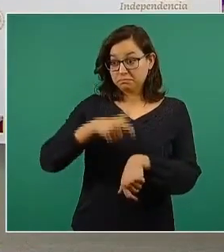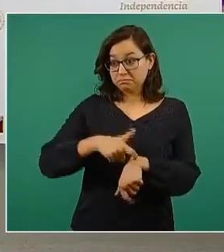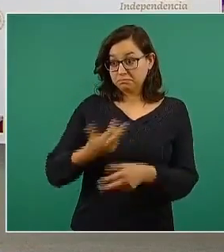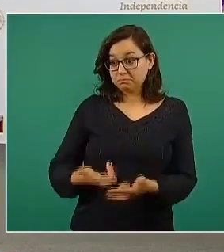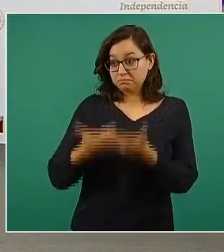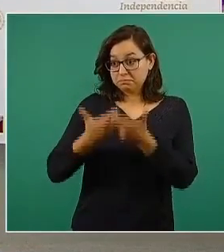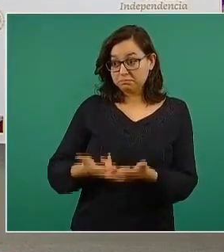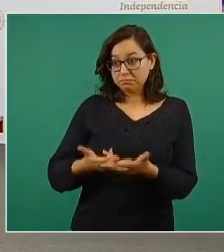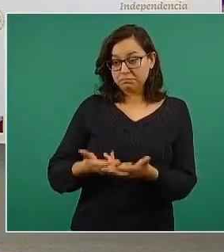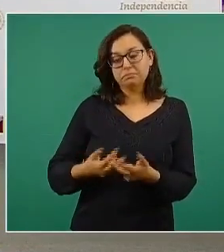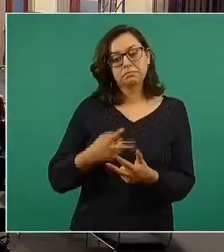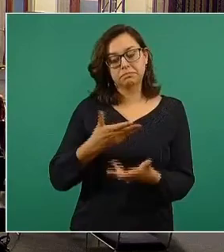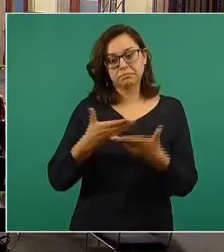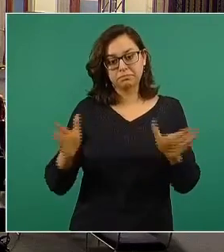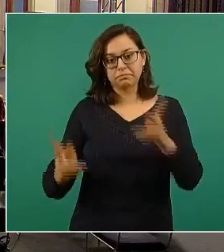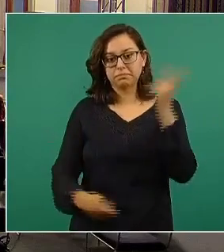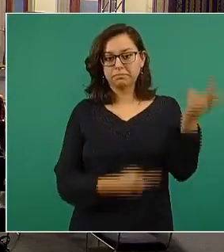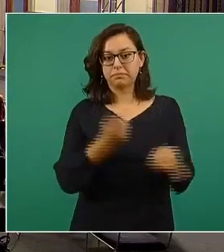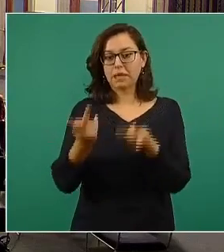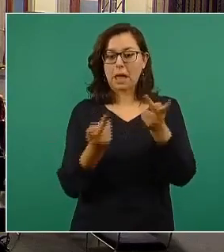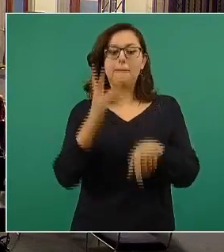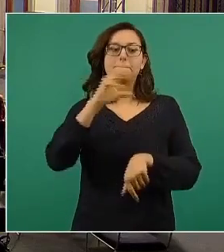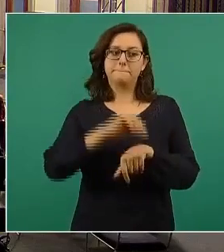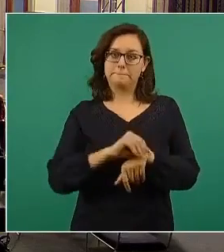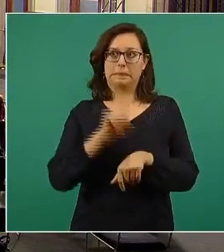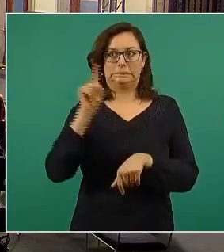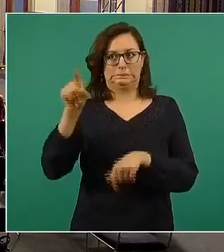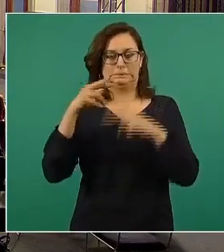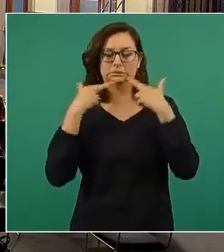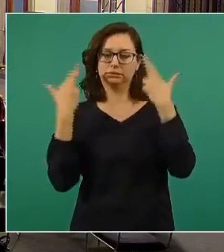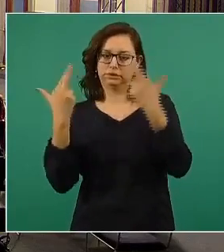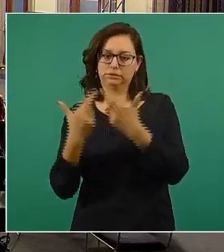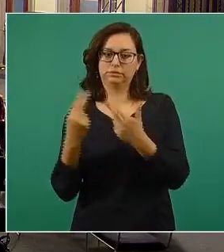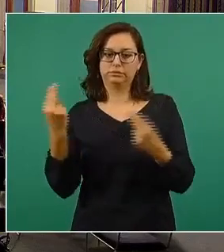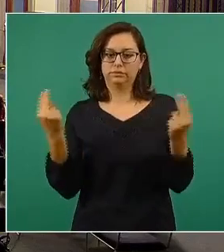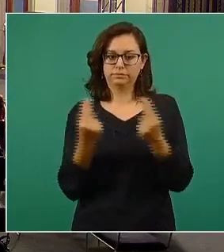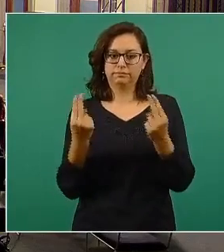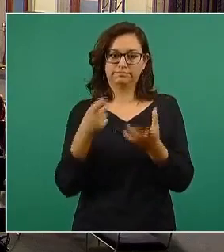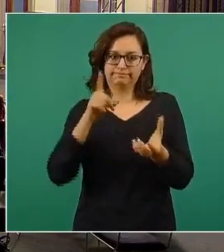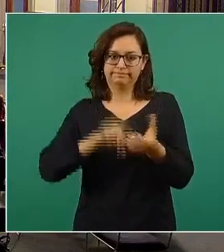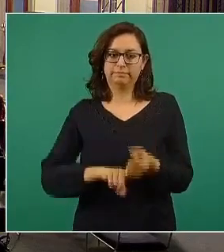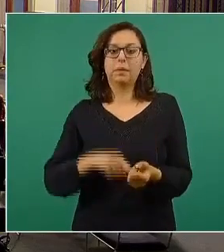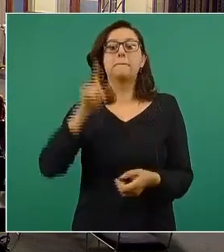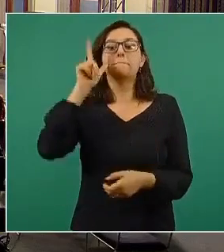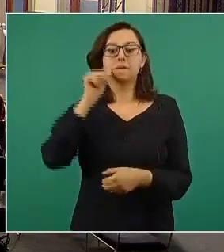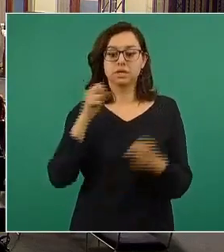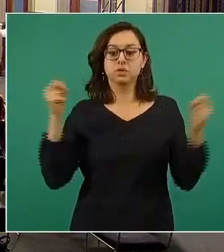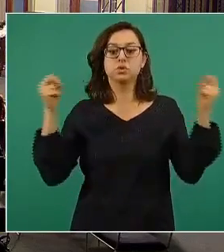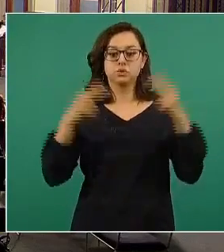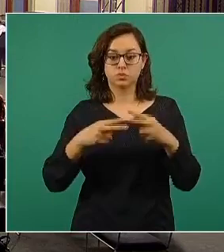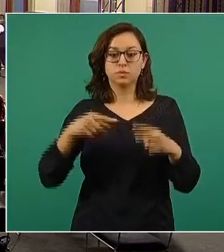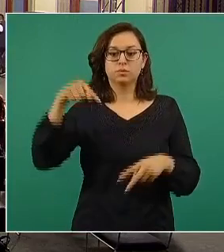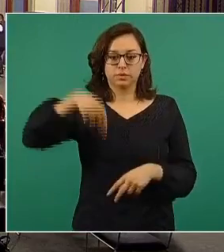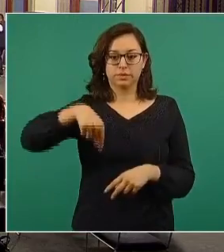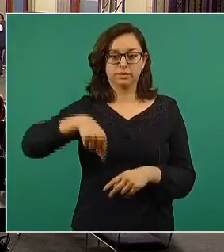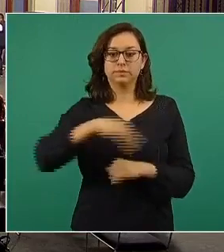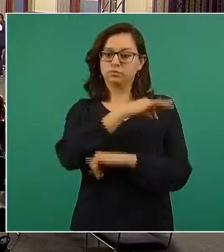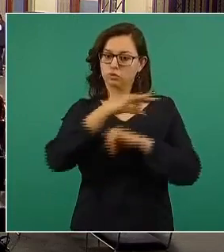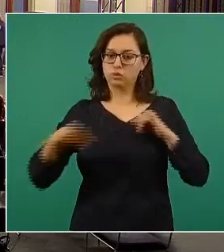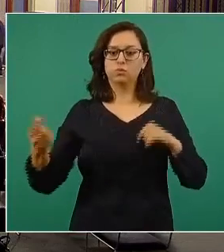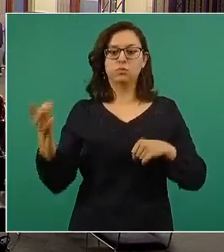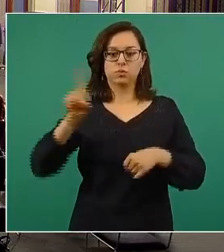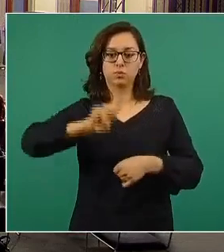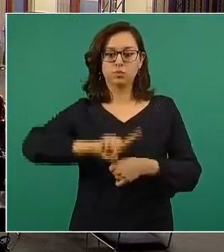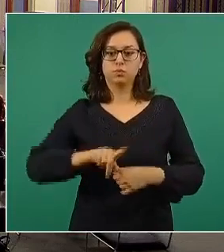comentarios. Muy bien, con permiso, me voy a la reunión que me han citado. Gracias. Mañana nos vemos. Mañana es el cierre definitivo, aquí nos vemos. Muchas